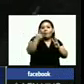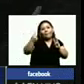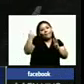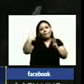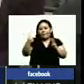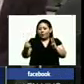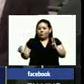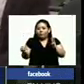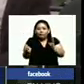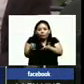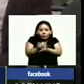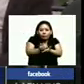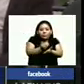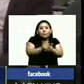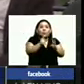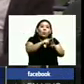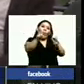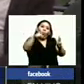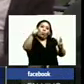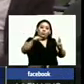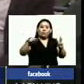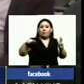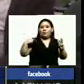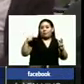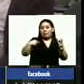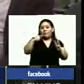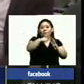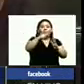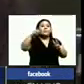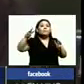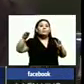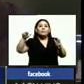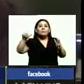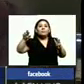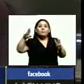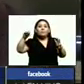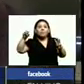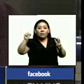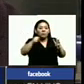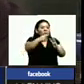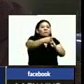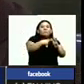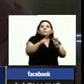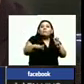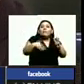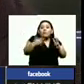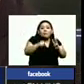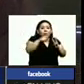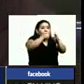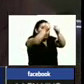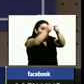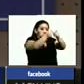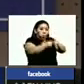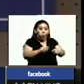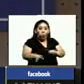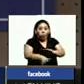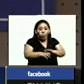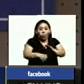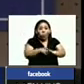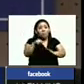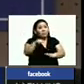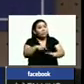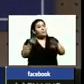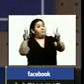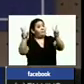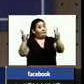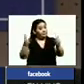Ricardo Líbano y el ex gerente de la institución Marcos Jacobo Mengíbar. Son acusados de malversación y actos arbitrarios.